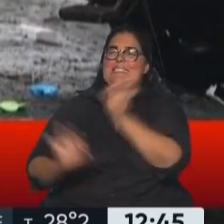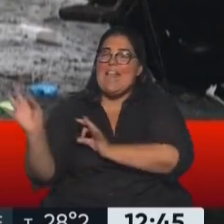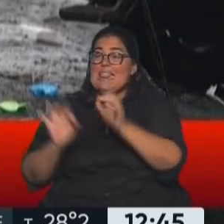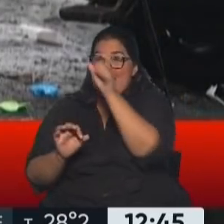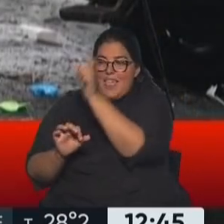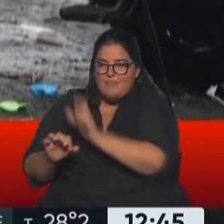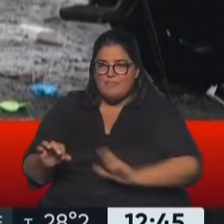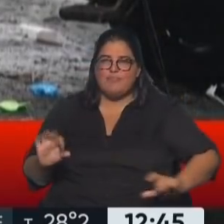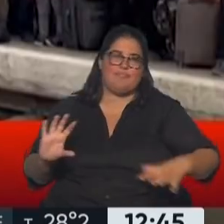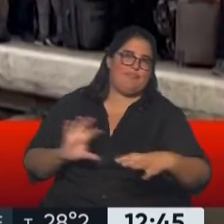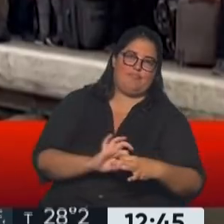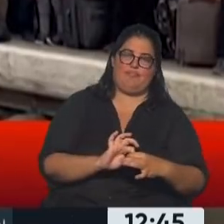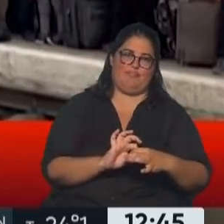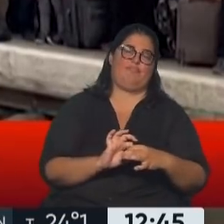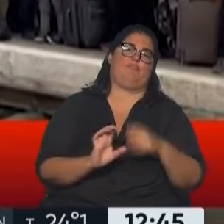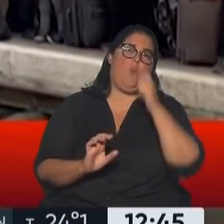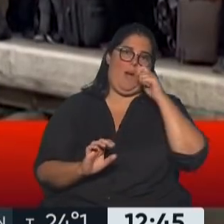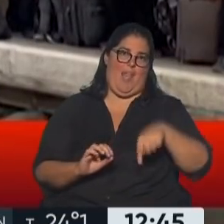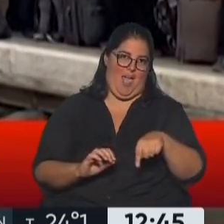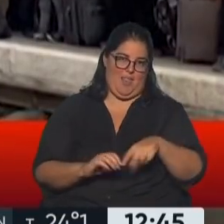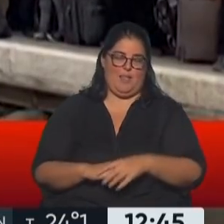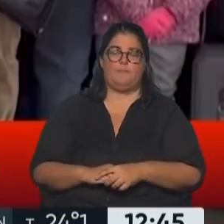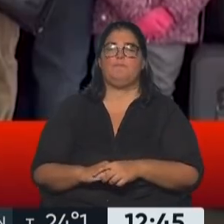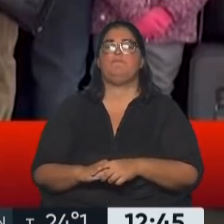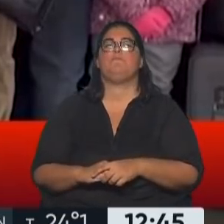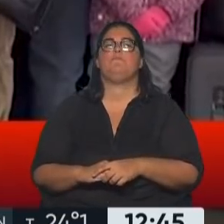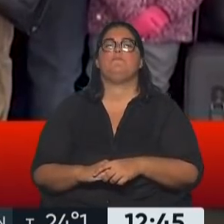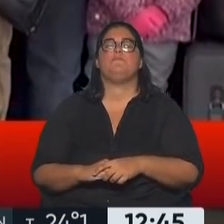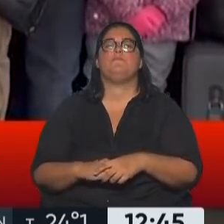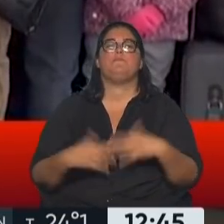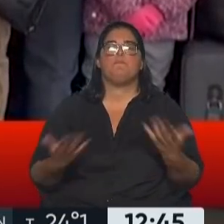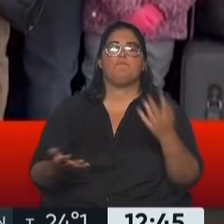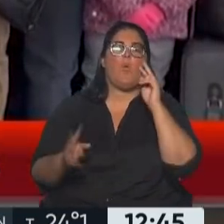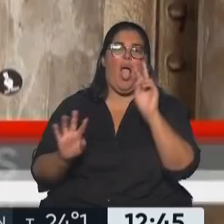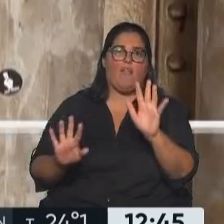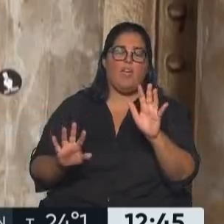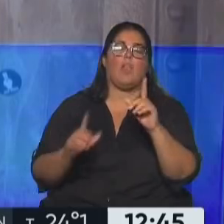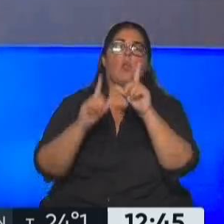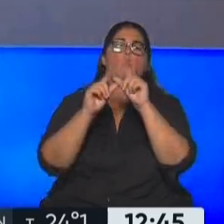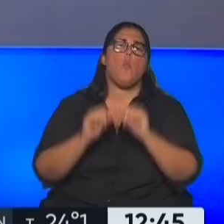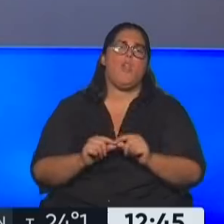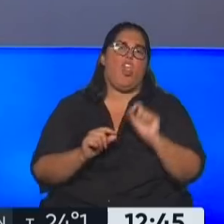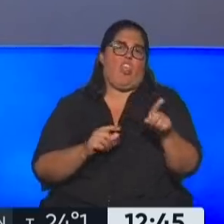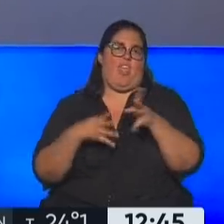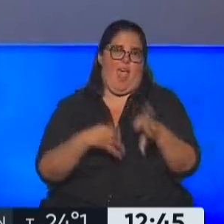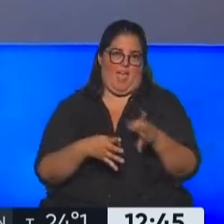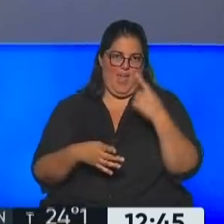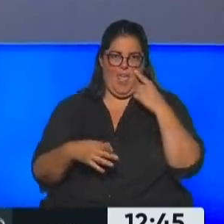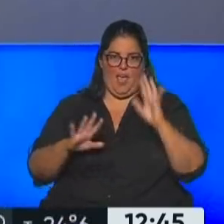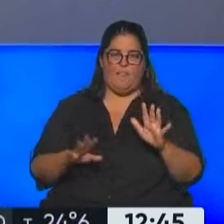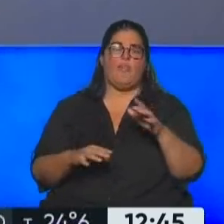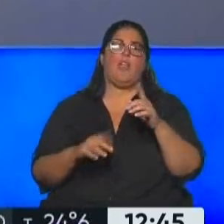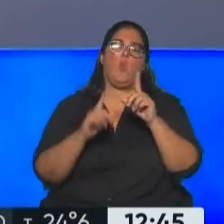región sureña de Ucrania. Bueno, bien. A ver, los números de la guerra. Números, por